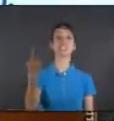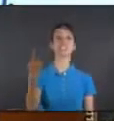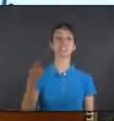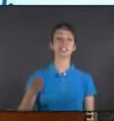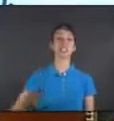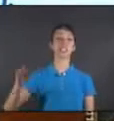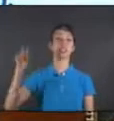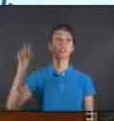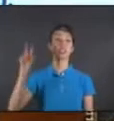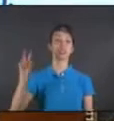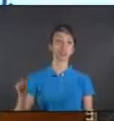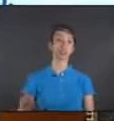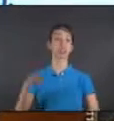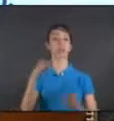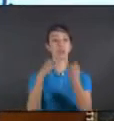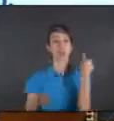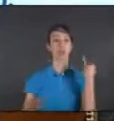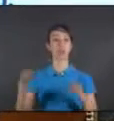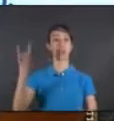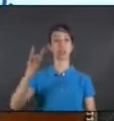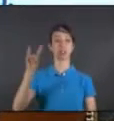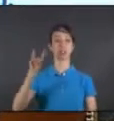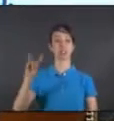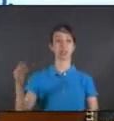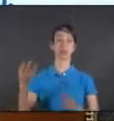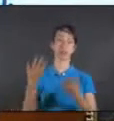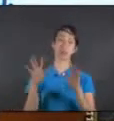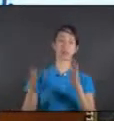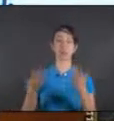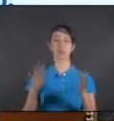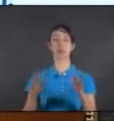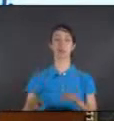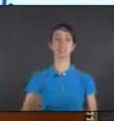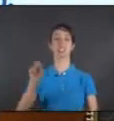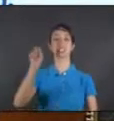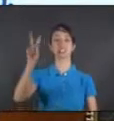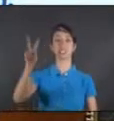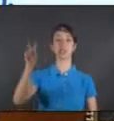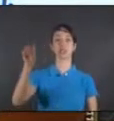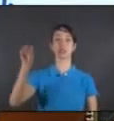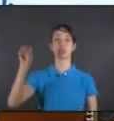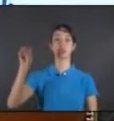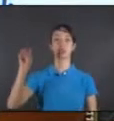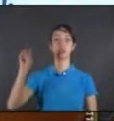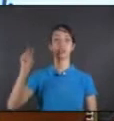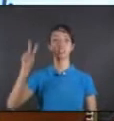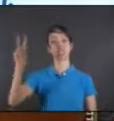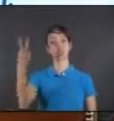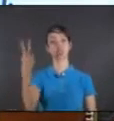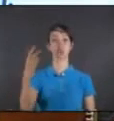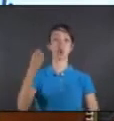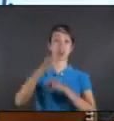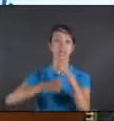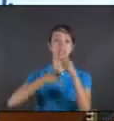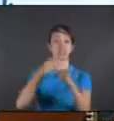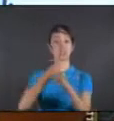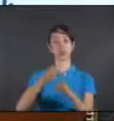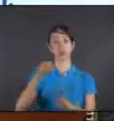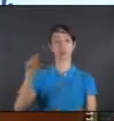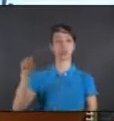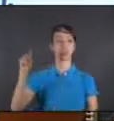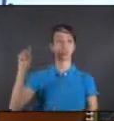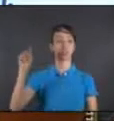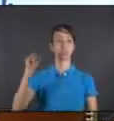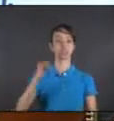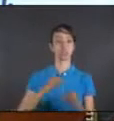recuerdo de unos amigos, del nombre de unos amigos, Don Neri. Eso es todo lo que me recuerdo. Don Neri, pase adelante, ya está mi papá esperando. Y